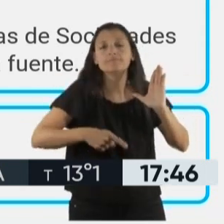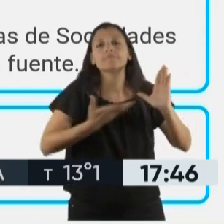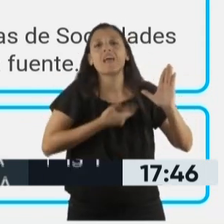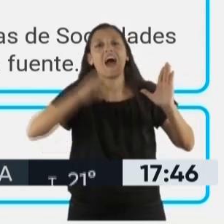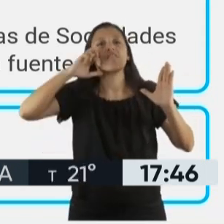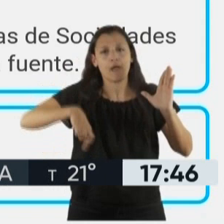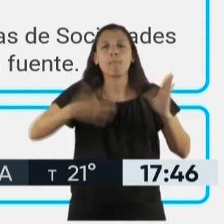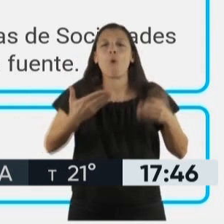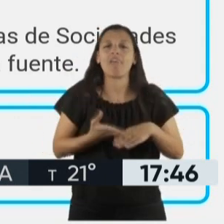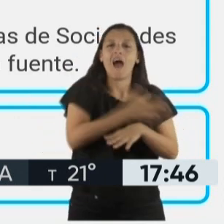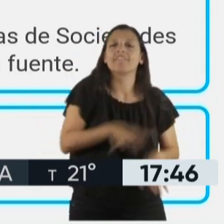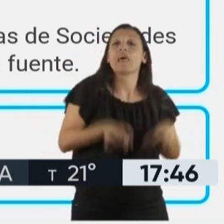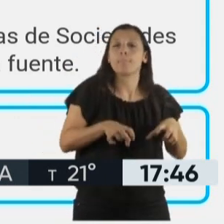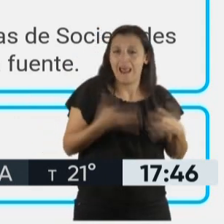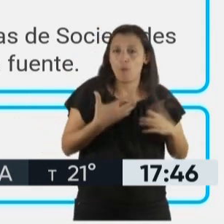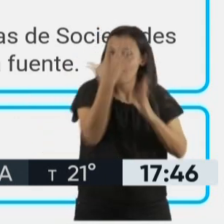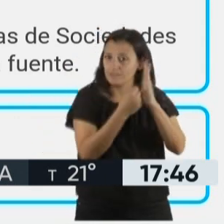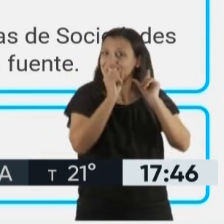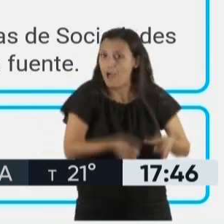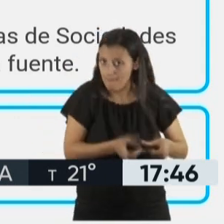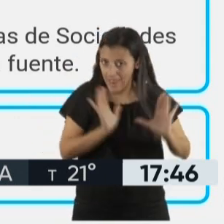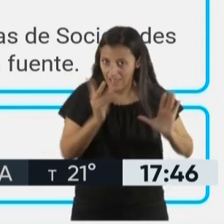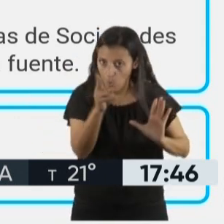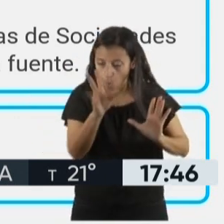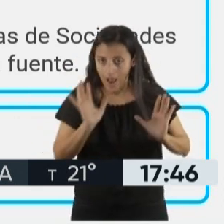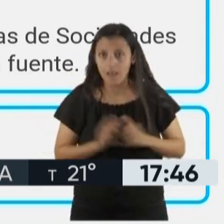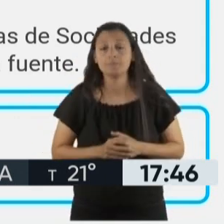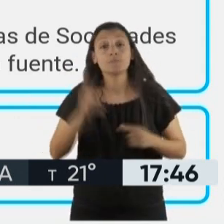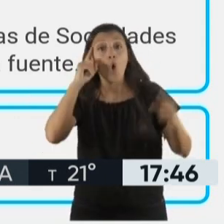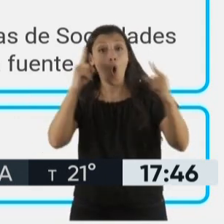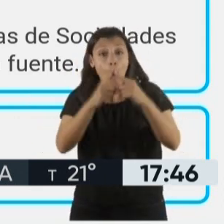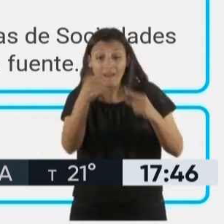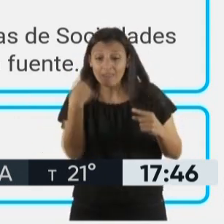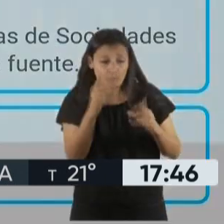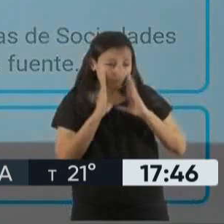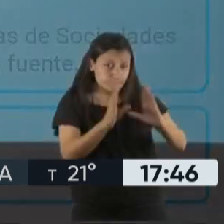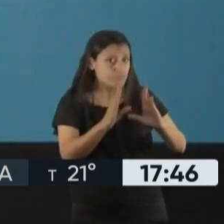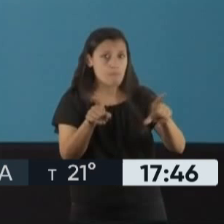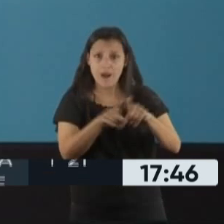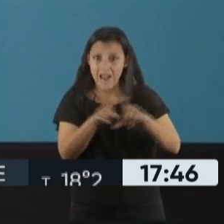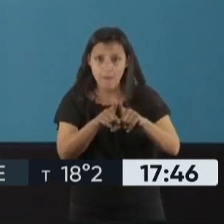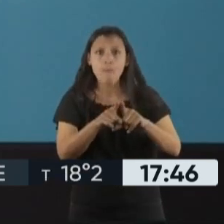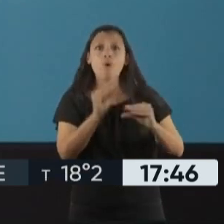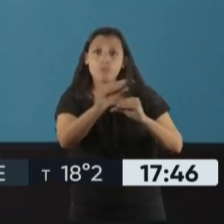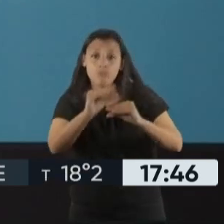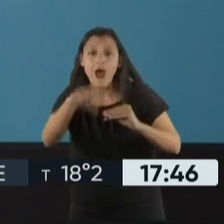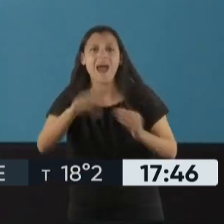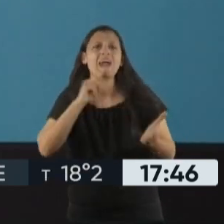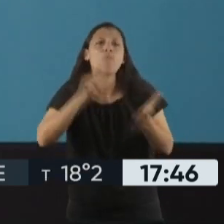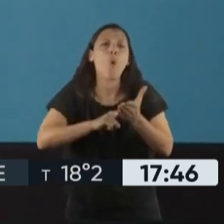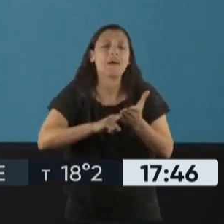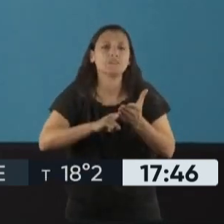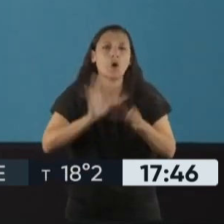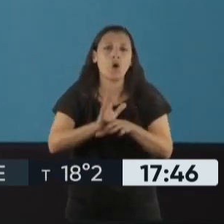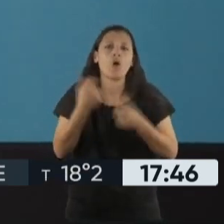establecer anticipos y o retenciones en la fuente. Y el destino va a ser el Fondo de Rentas Generales, por lo tanto, este es un impuesto coparticipable que le va a